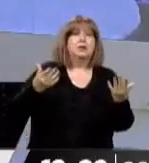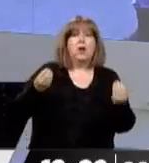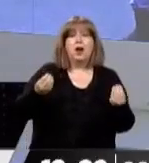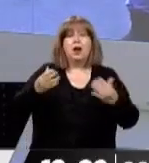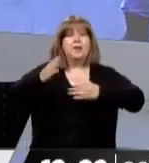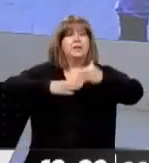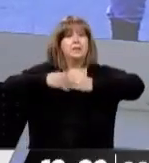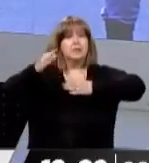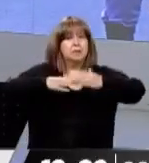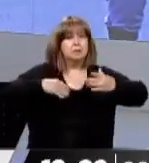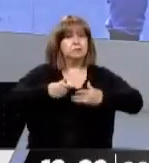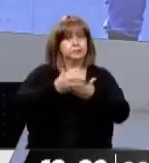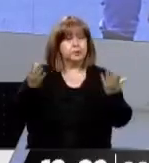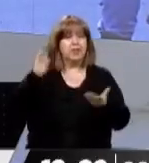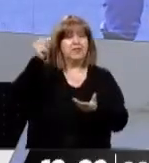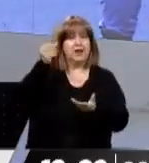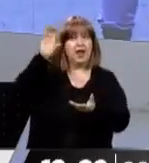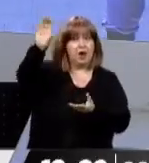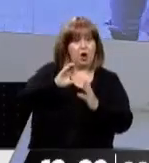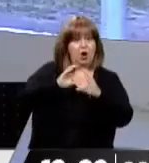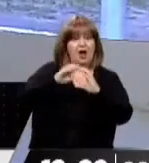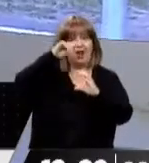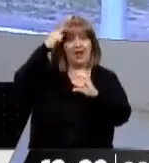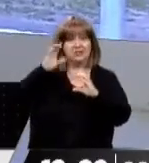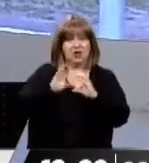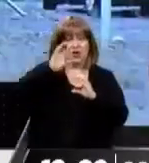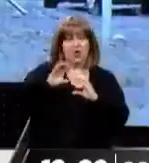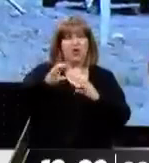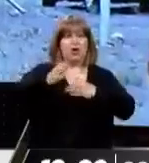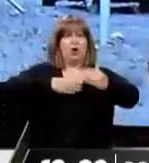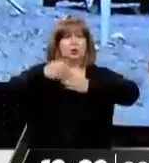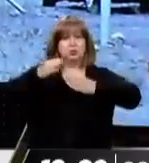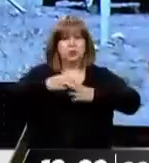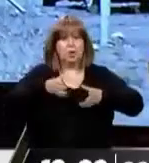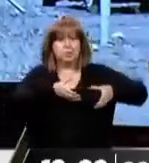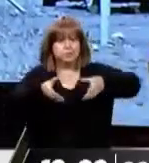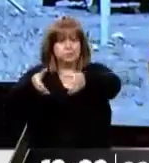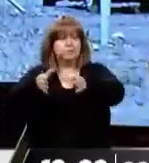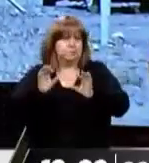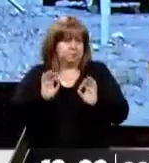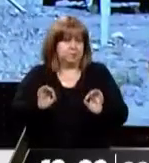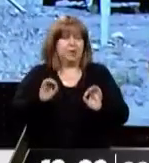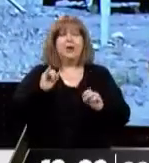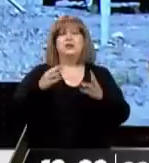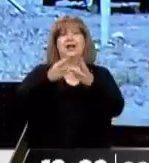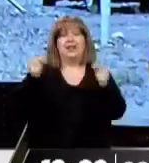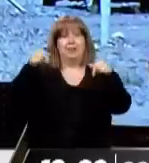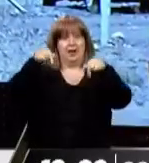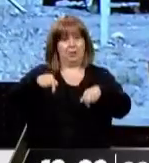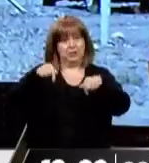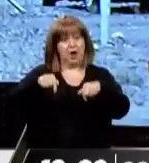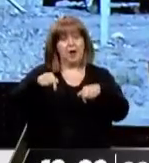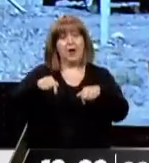algunas obras grandes que se encararon con presupuesto de la Nación. No son todas exclusivamente de su gestión, pero sí se han terminado en estos